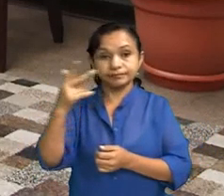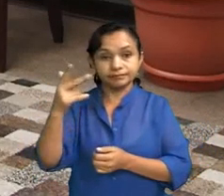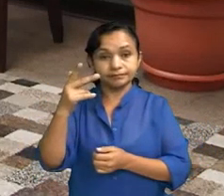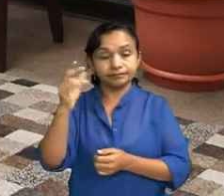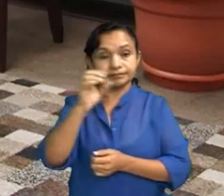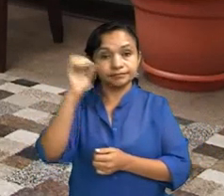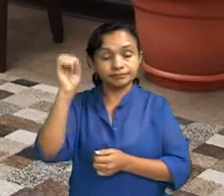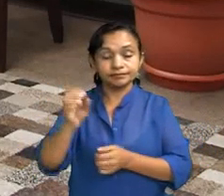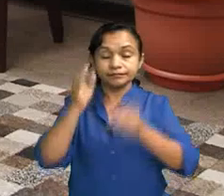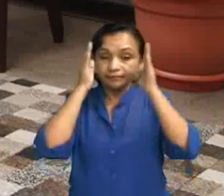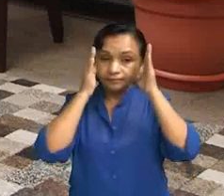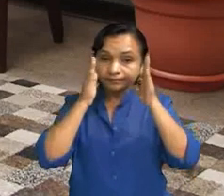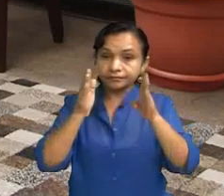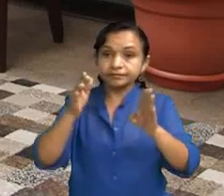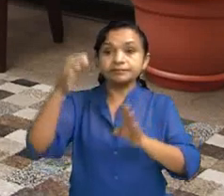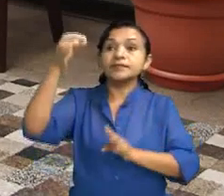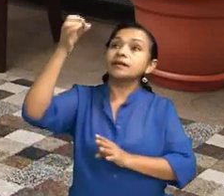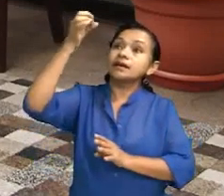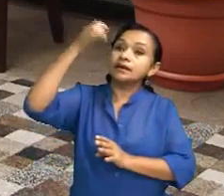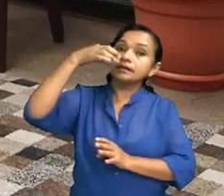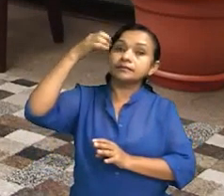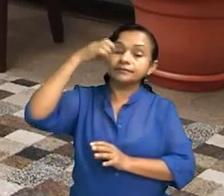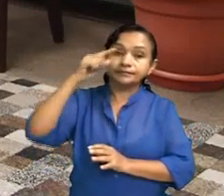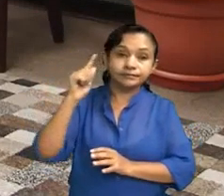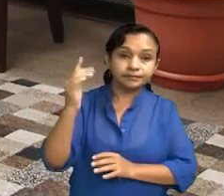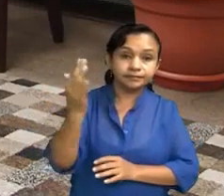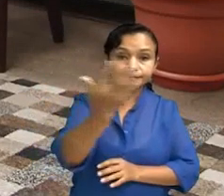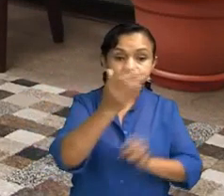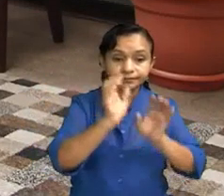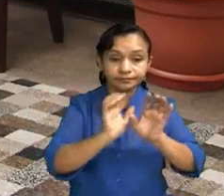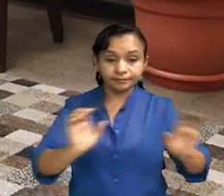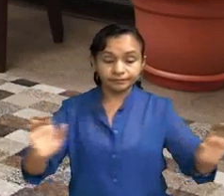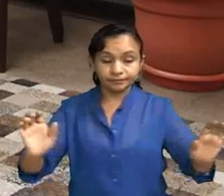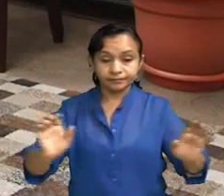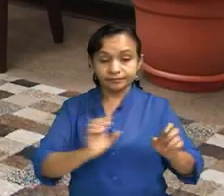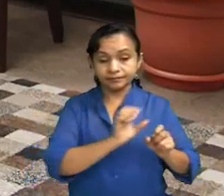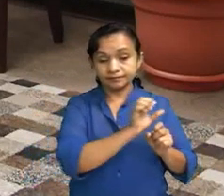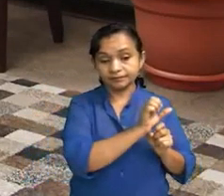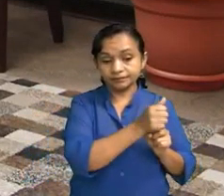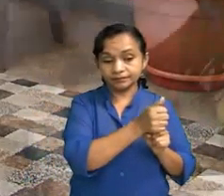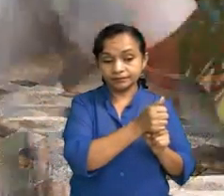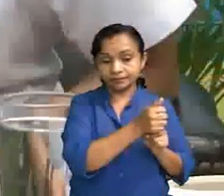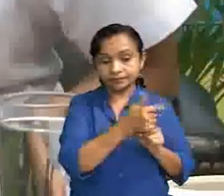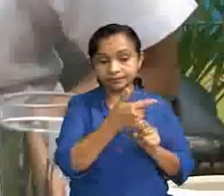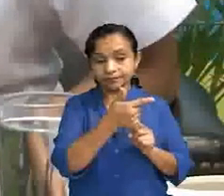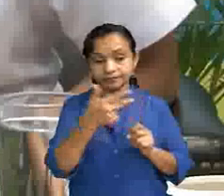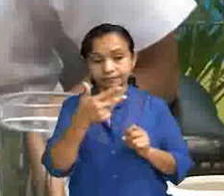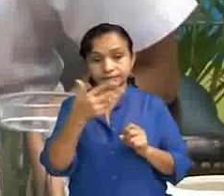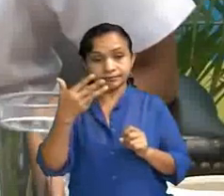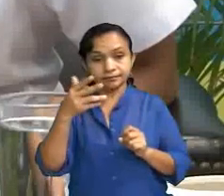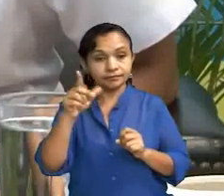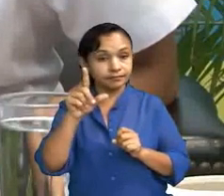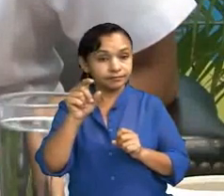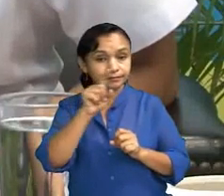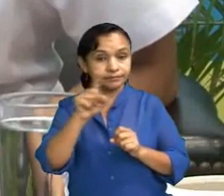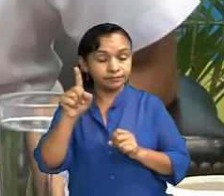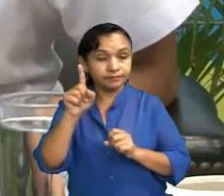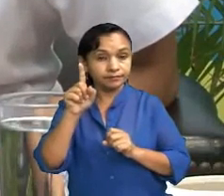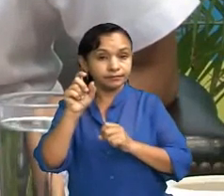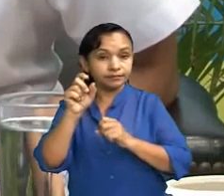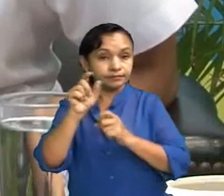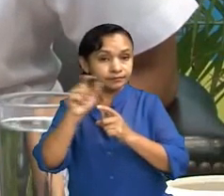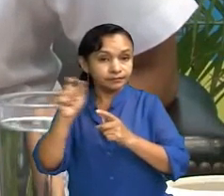nuestra cobertura, vacunando a todos nuestros niños menores de un año. Y en nuestra jornada de vacunación, que la hacemos una vez al año,